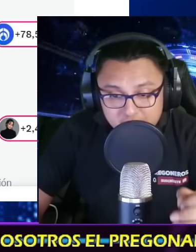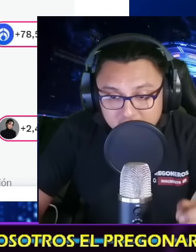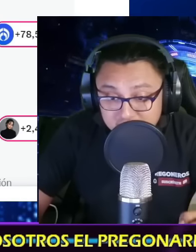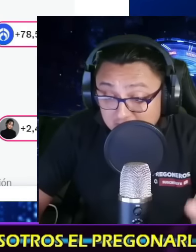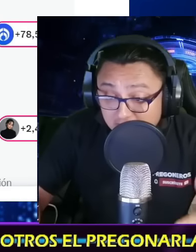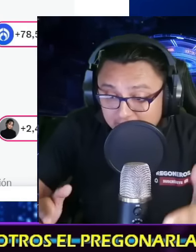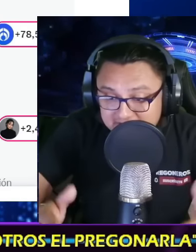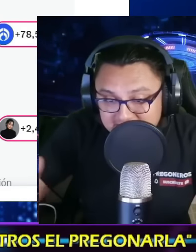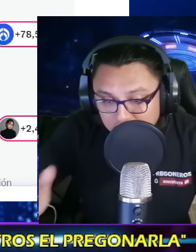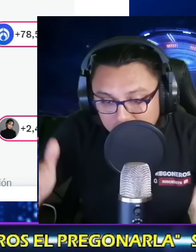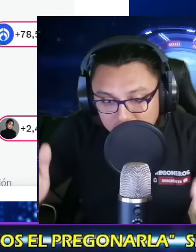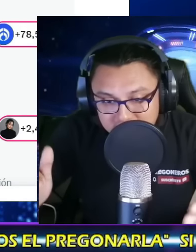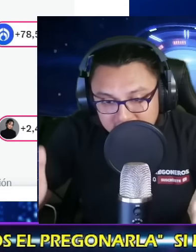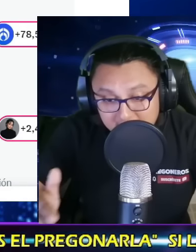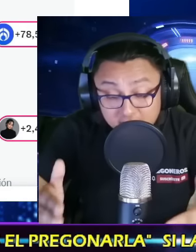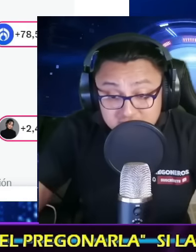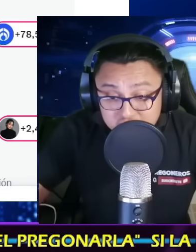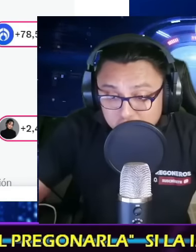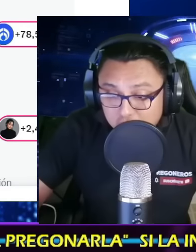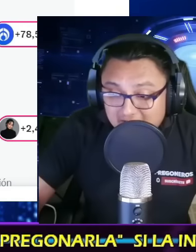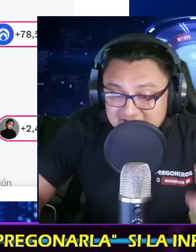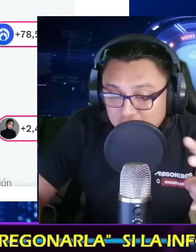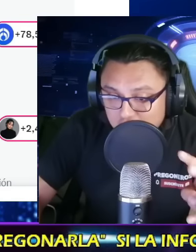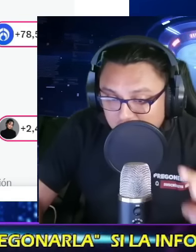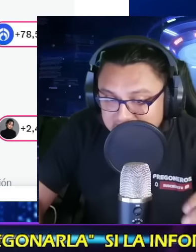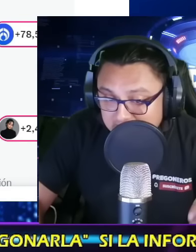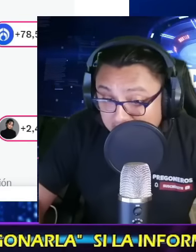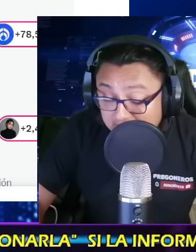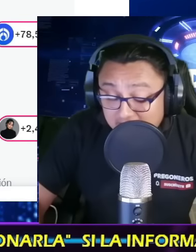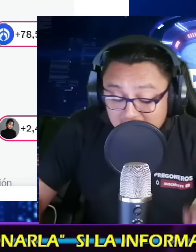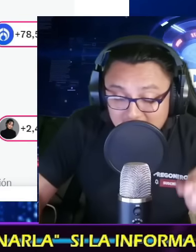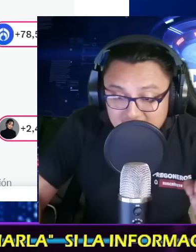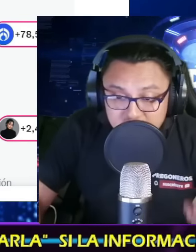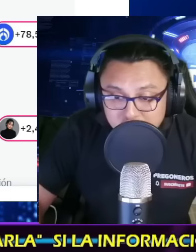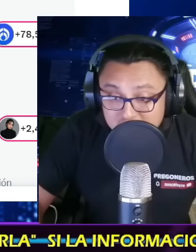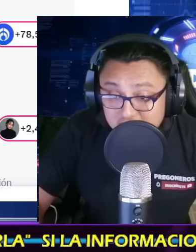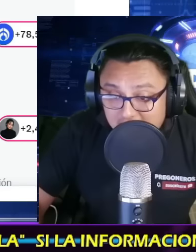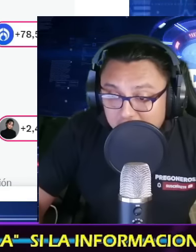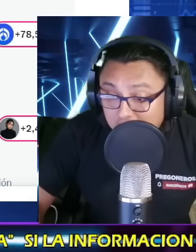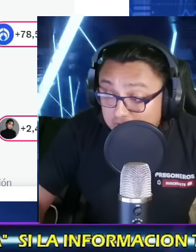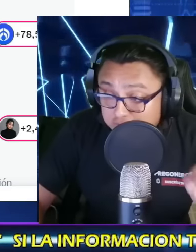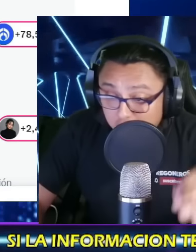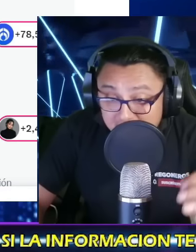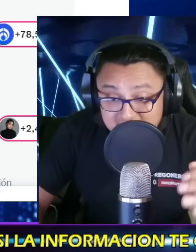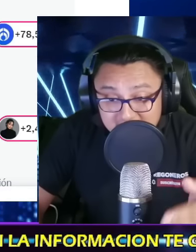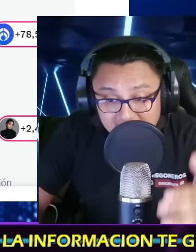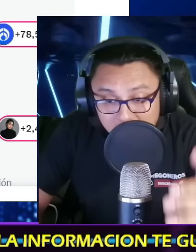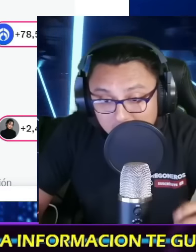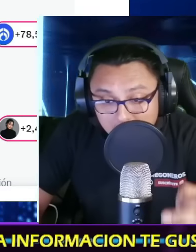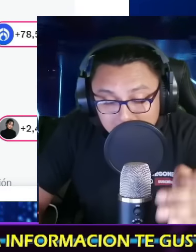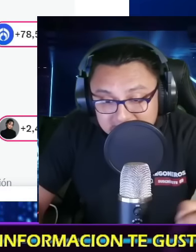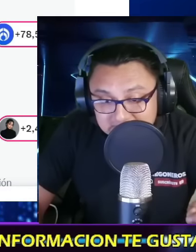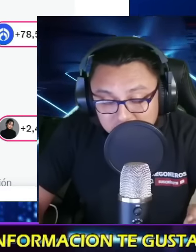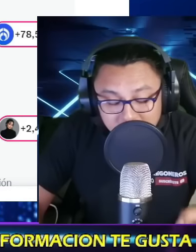estimados pregoneros. Fresquecito todo este tema, todo este asunto, casi 2 horas de debate en el Instituto Nacional Electoral con sus problemas ahí de